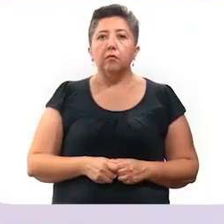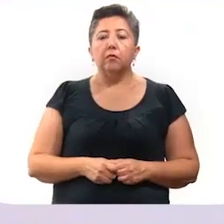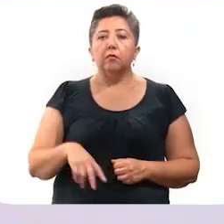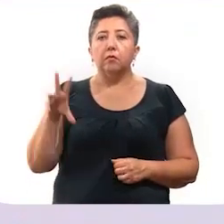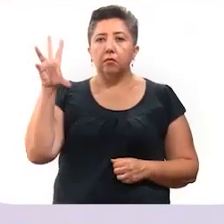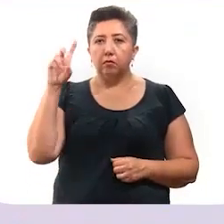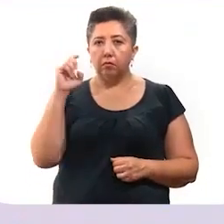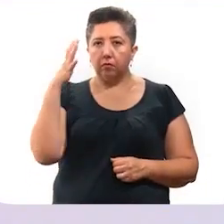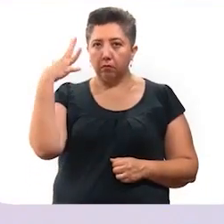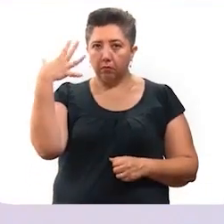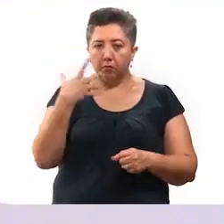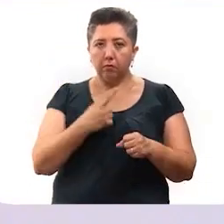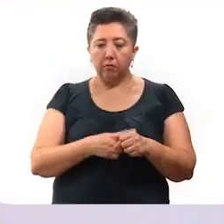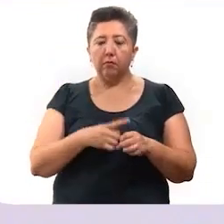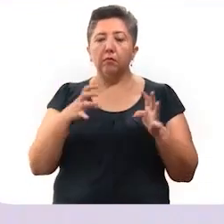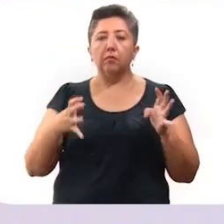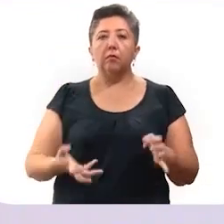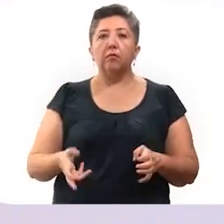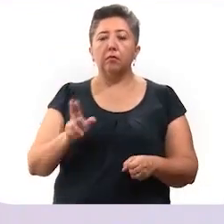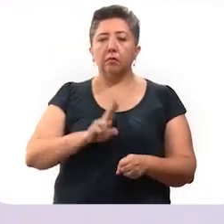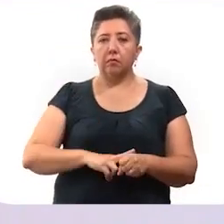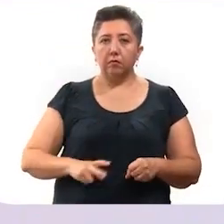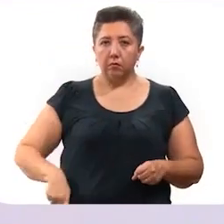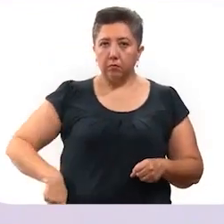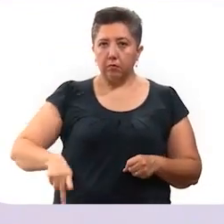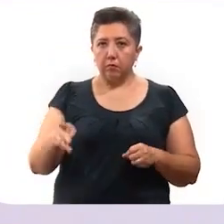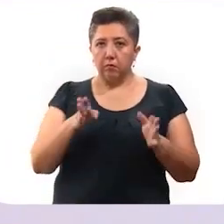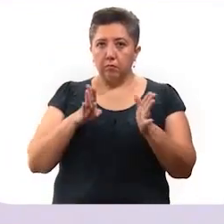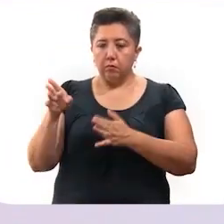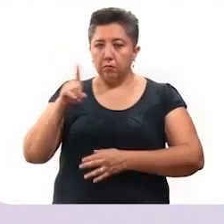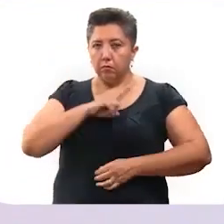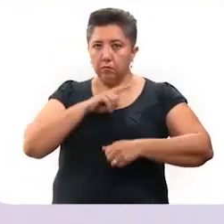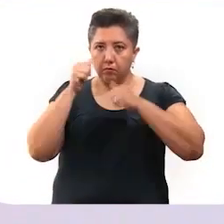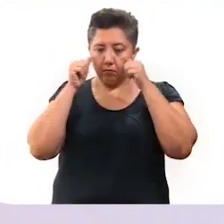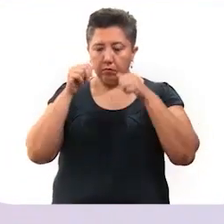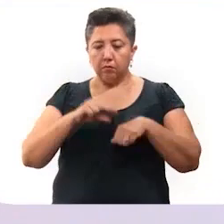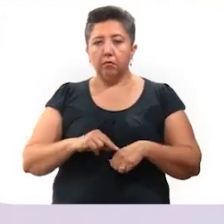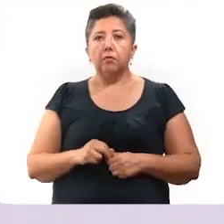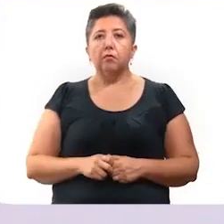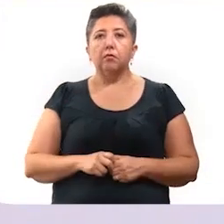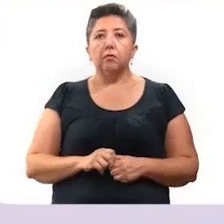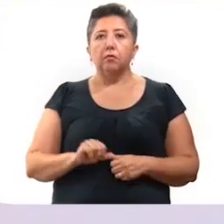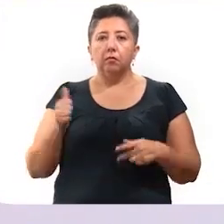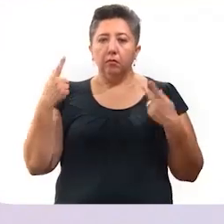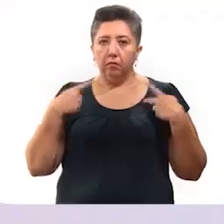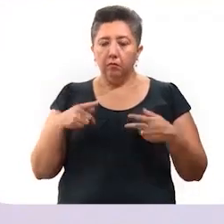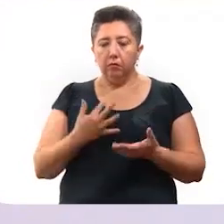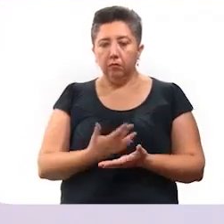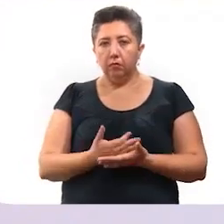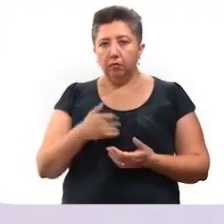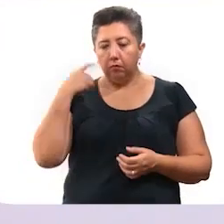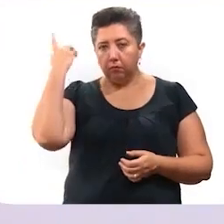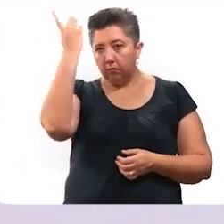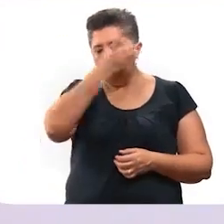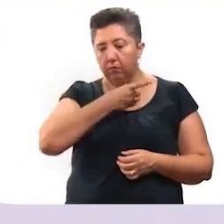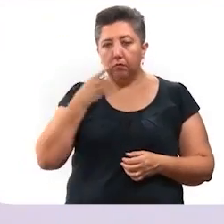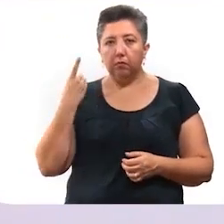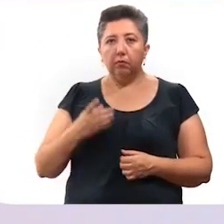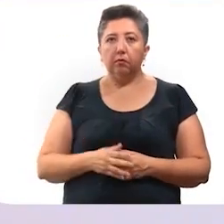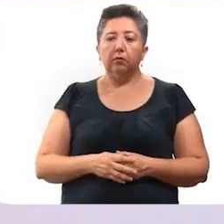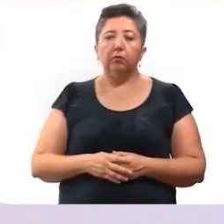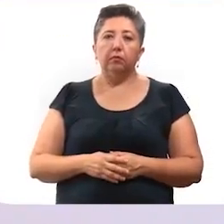mencionó, 35 de los casos positivos están en hospitales públicos y en aislamiento total. Hay otros pacientes a la espera